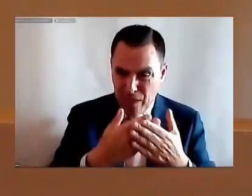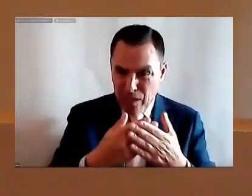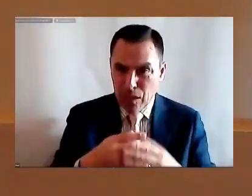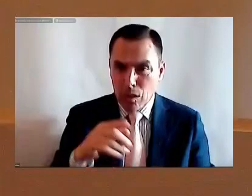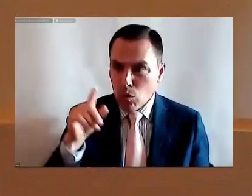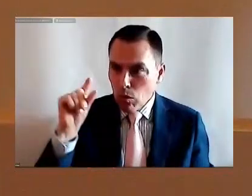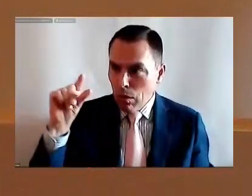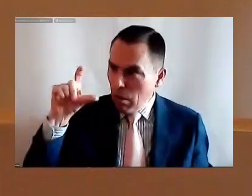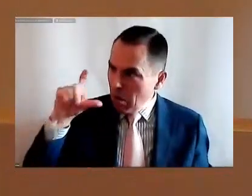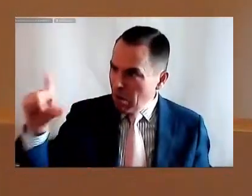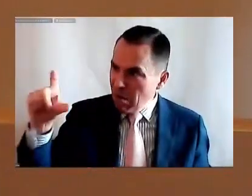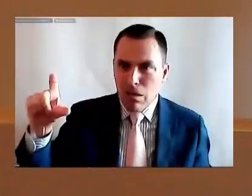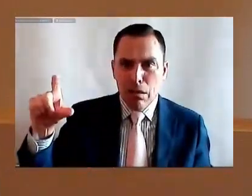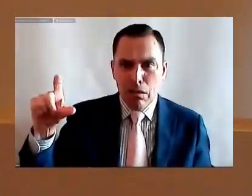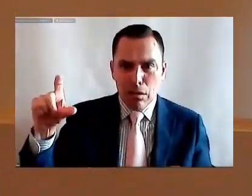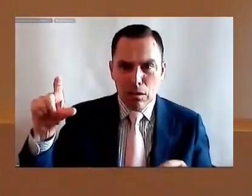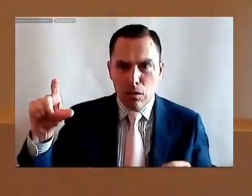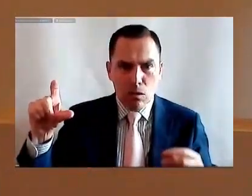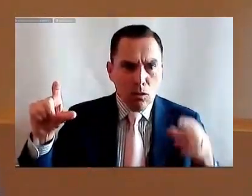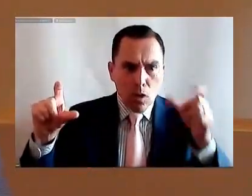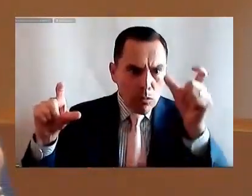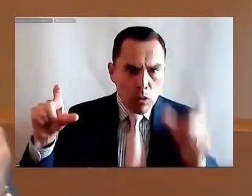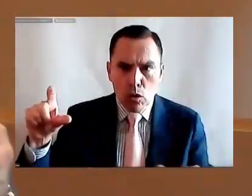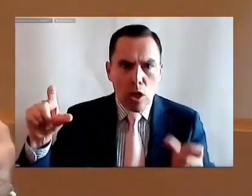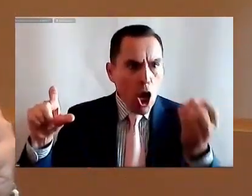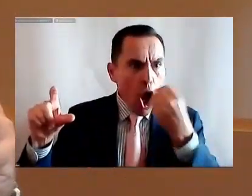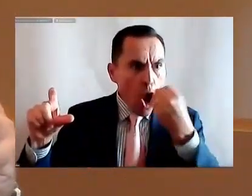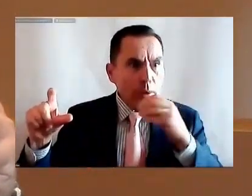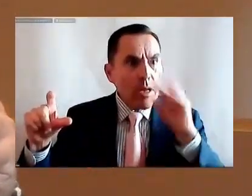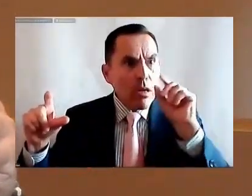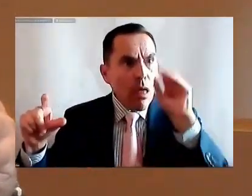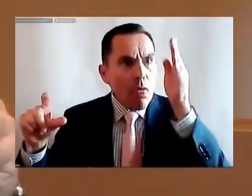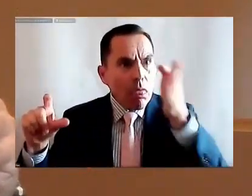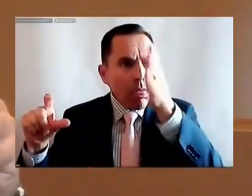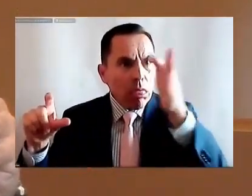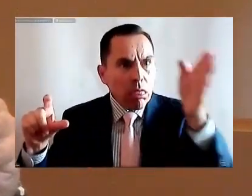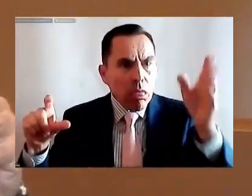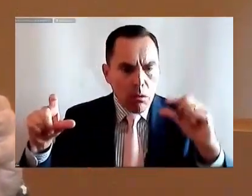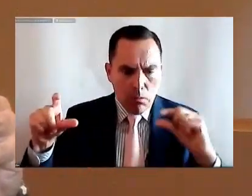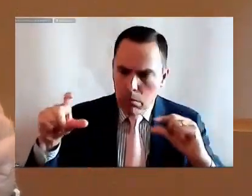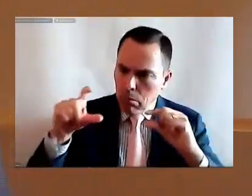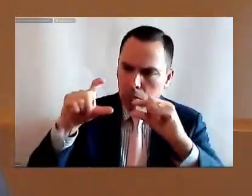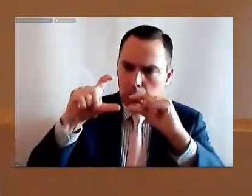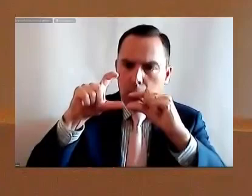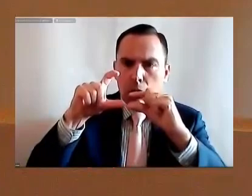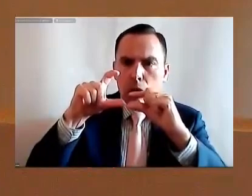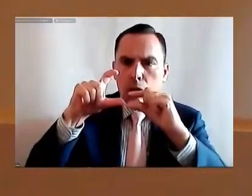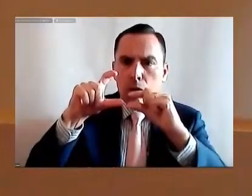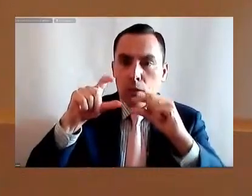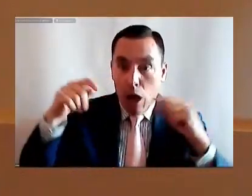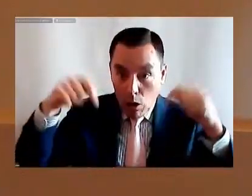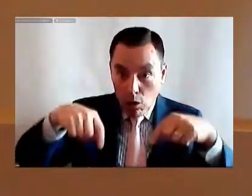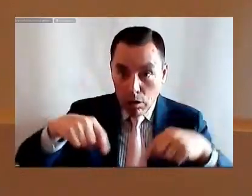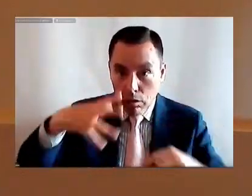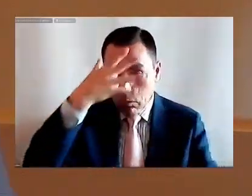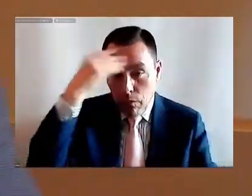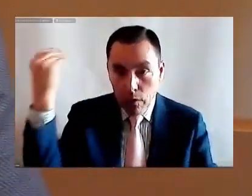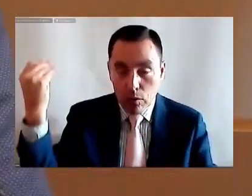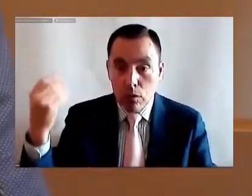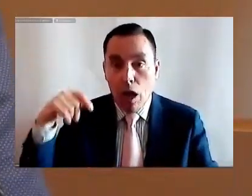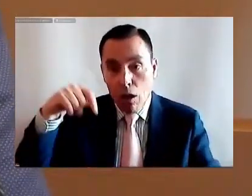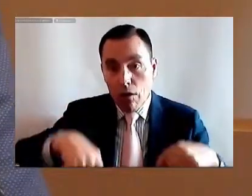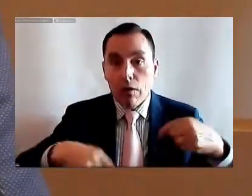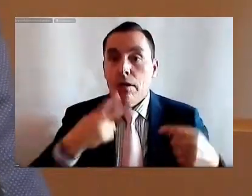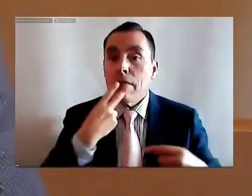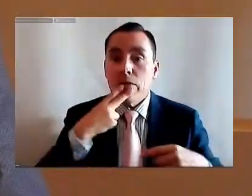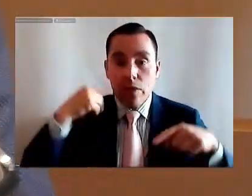reparte alimentos? Y ahí no estoy muy optimista porque esto ya se olvidó. Digamos, ya volvimos a la vida loca, digamos, y estamos